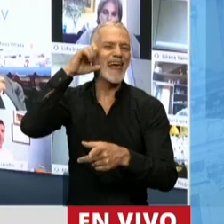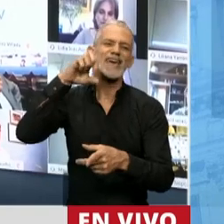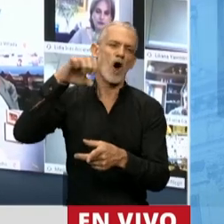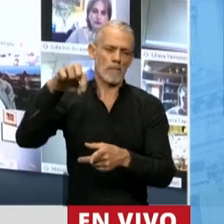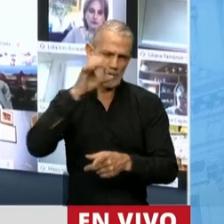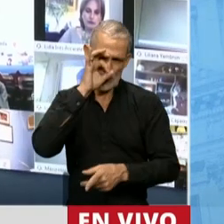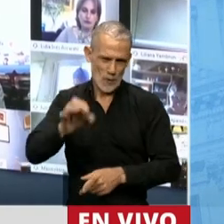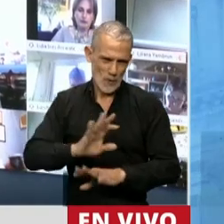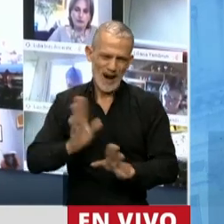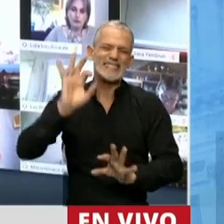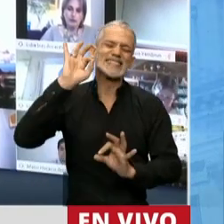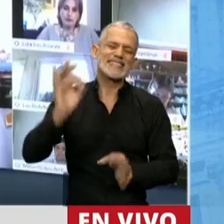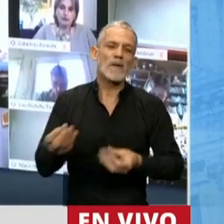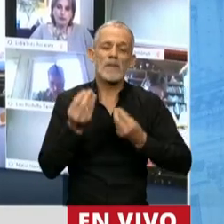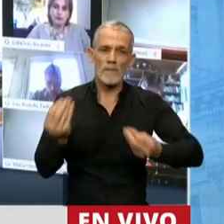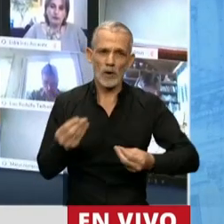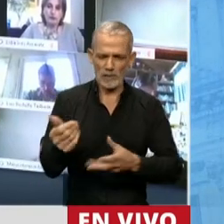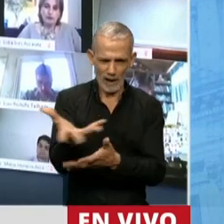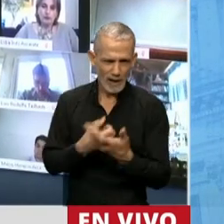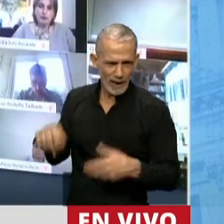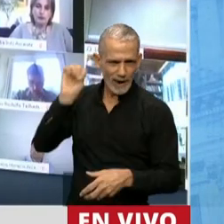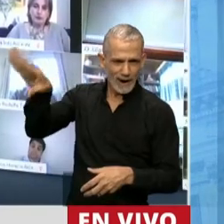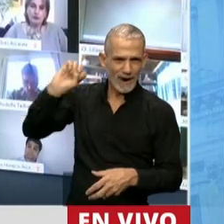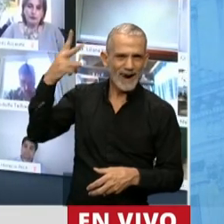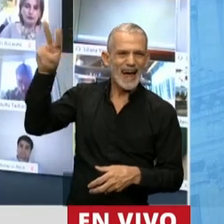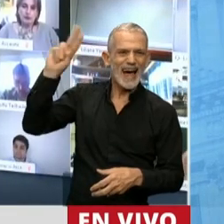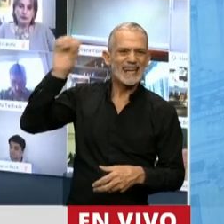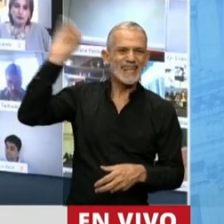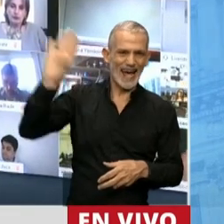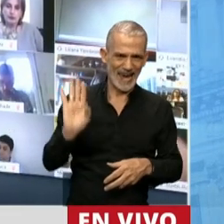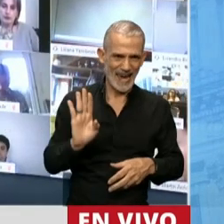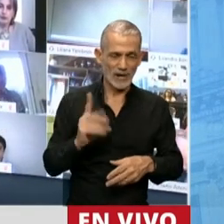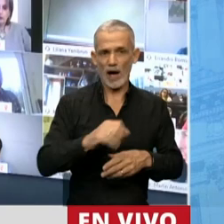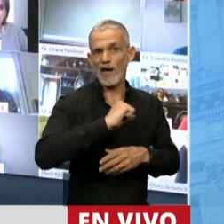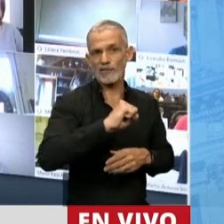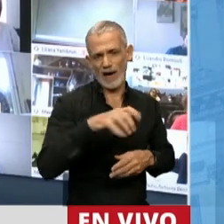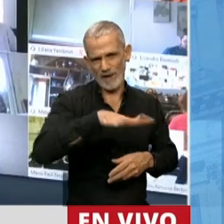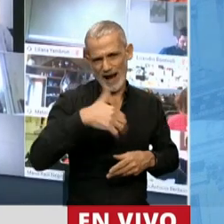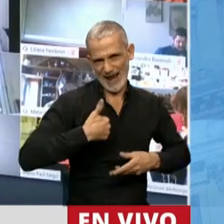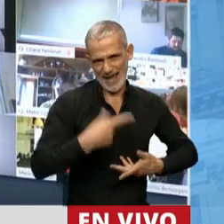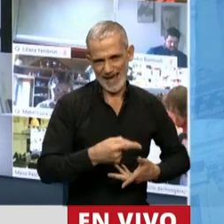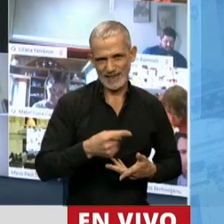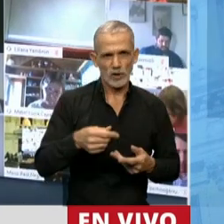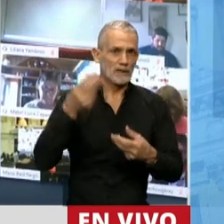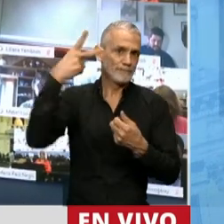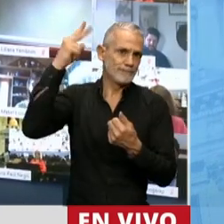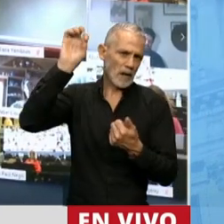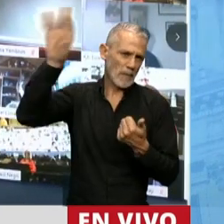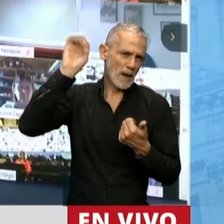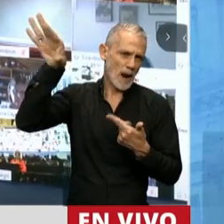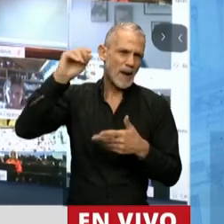al Credicop, porque son los que lo sacan afuera, estafando al pueblo argentino y lo llevan a sus cuentas en el